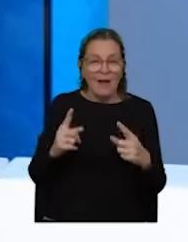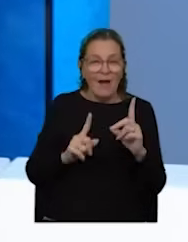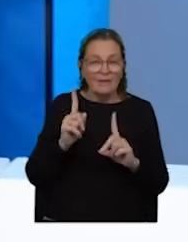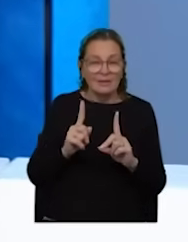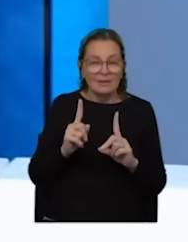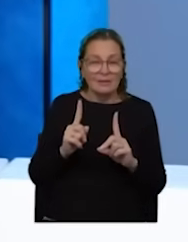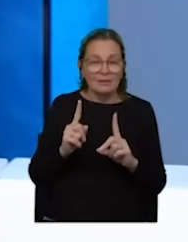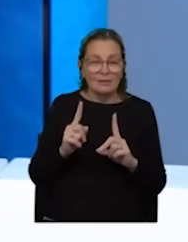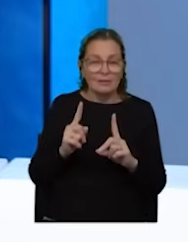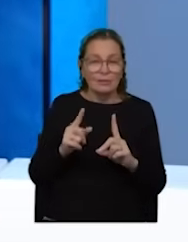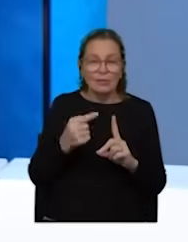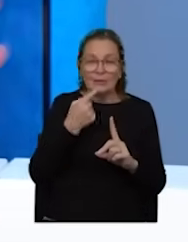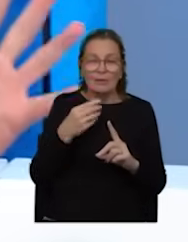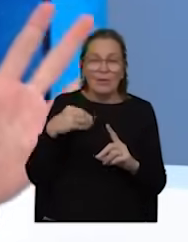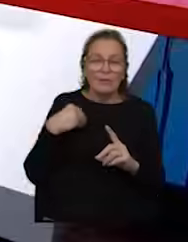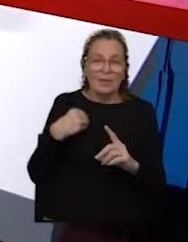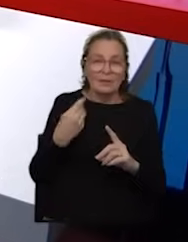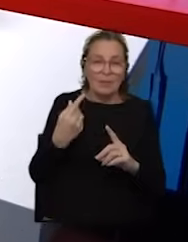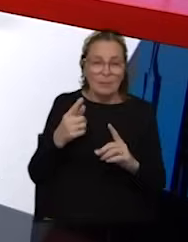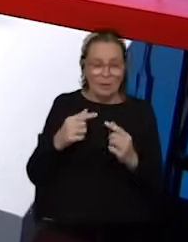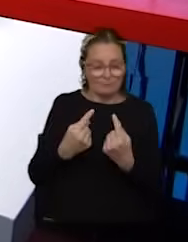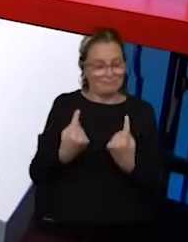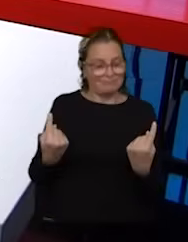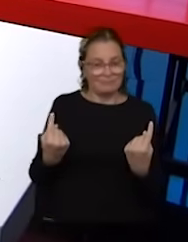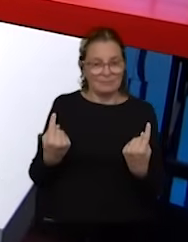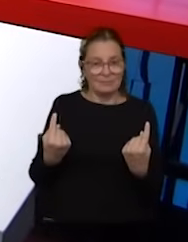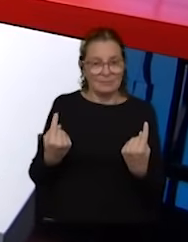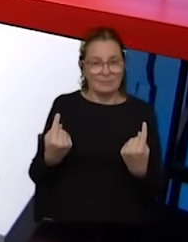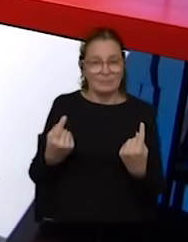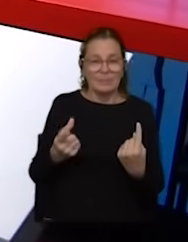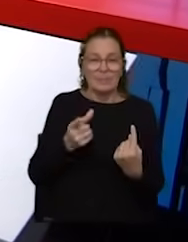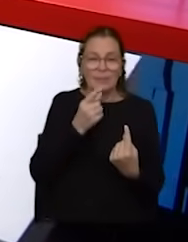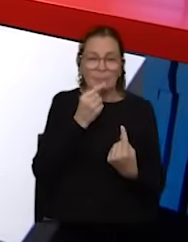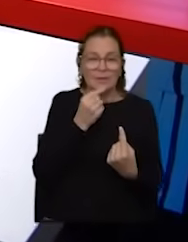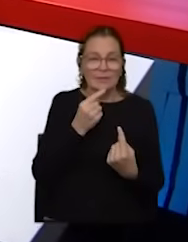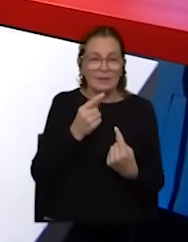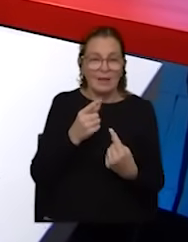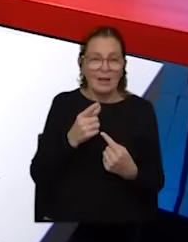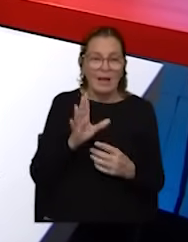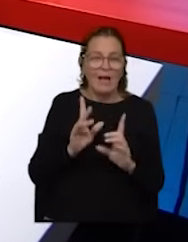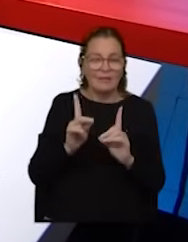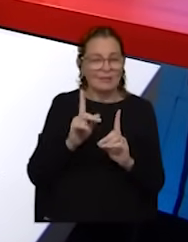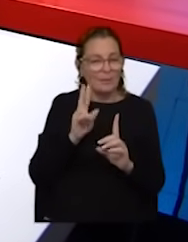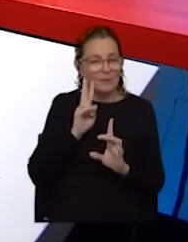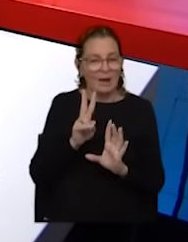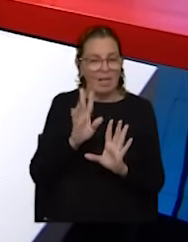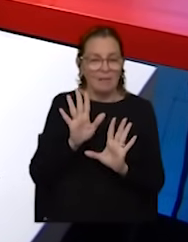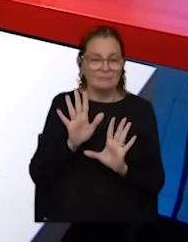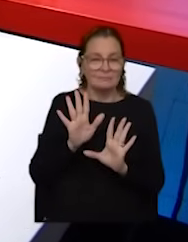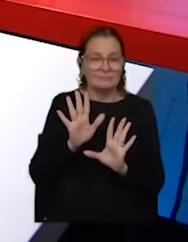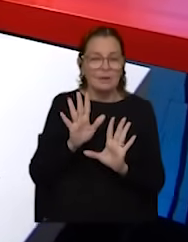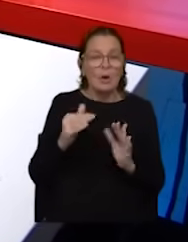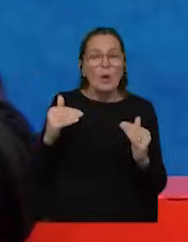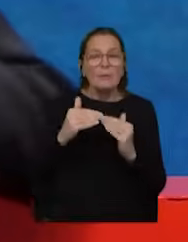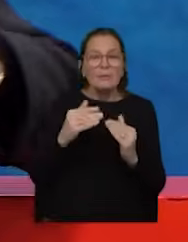eh No sé si llamar desconfianza pero no lo vende buenos ojos muchas veces los policiales es una medida antipática muchas veces en su caso lo mismo lo